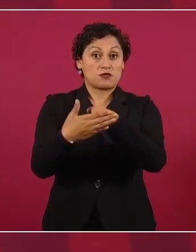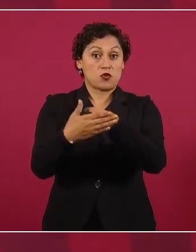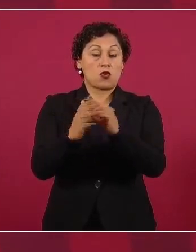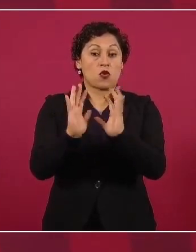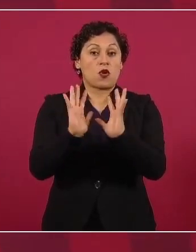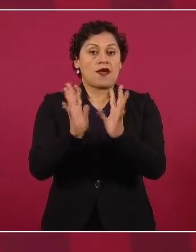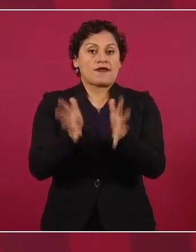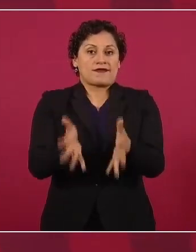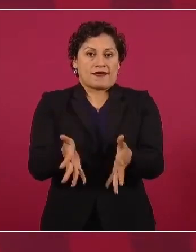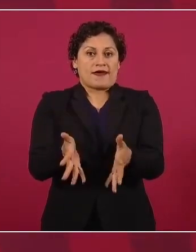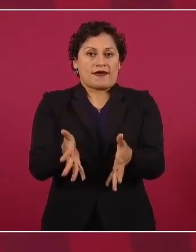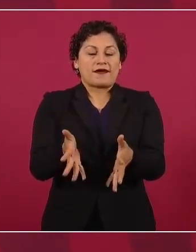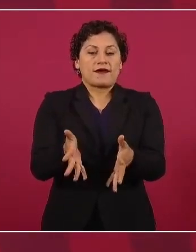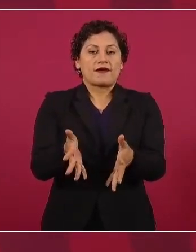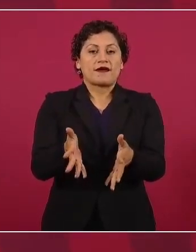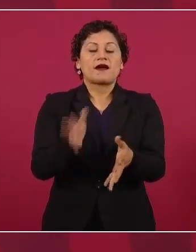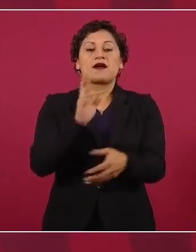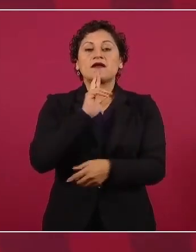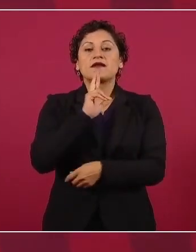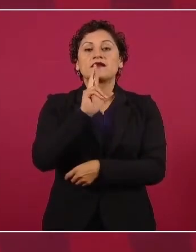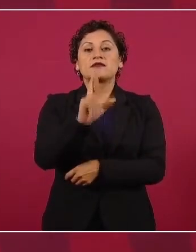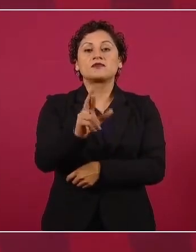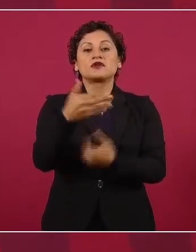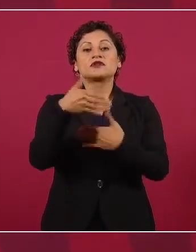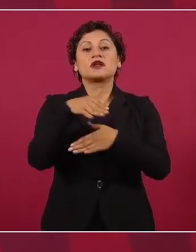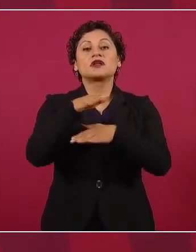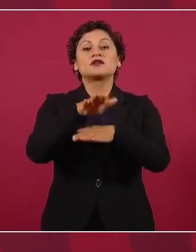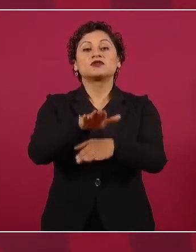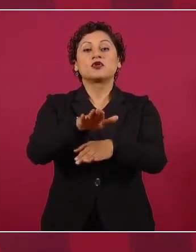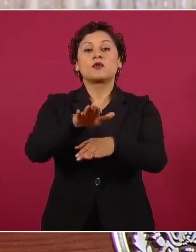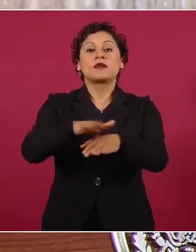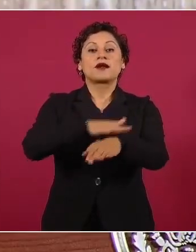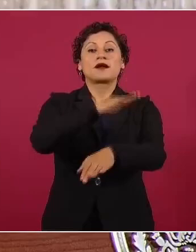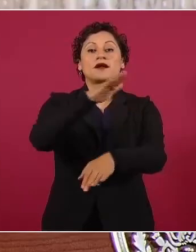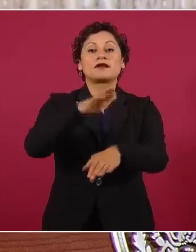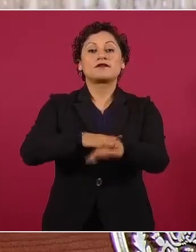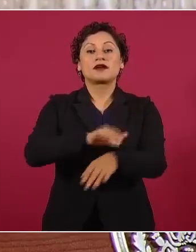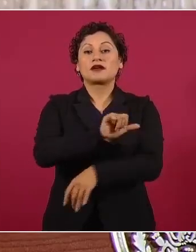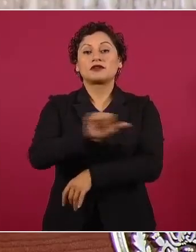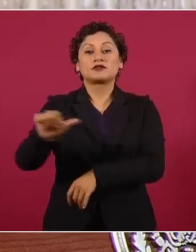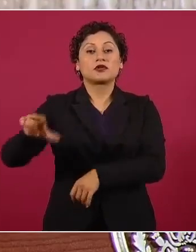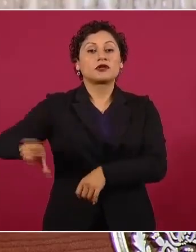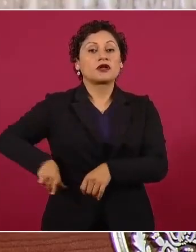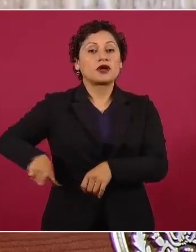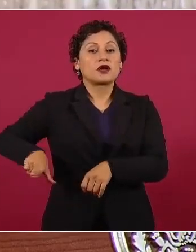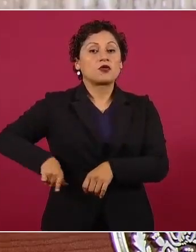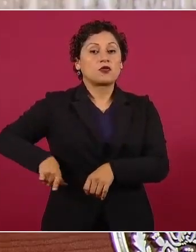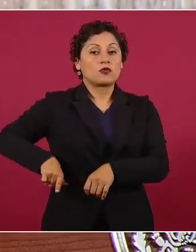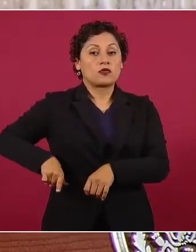lo de la calificación de la gubernatura de Tamaulipas